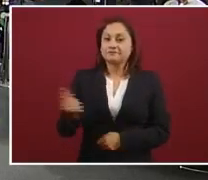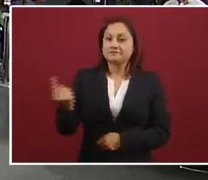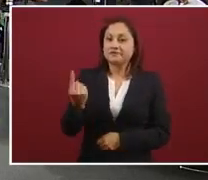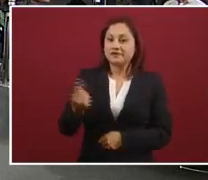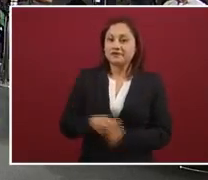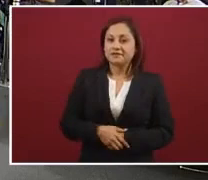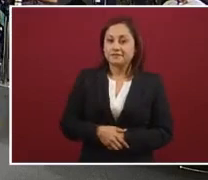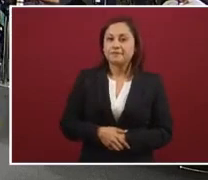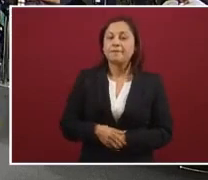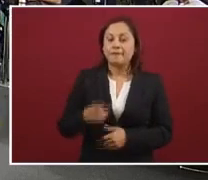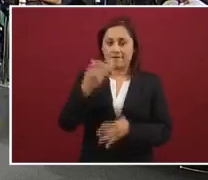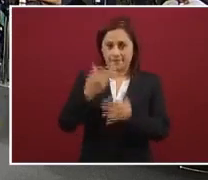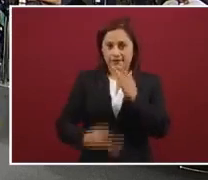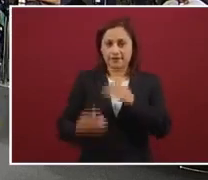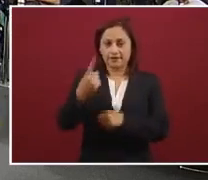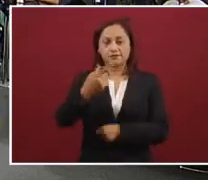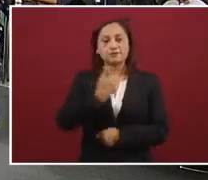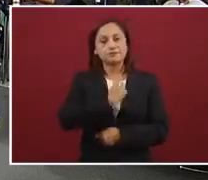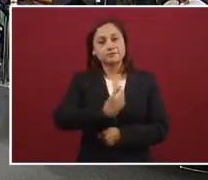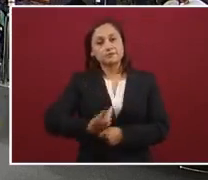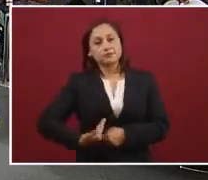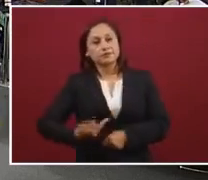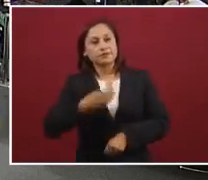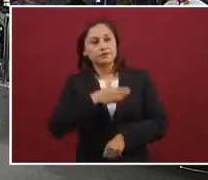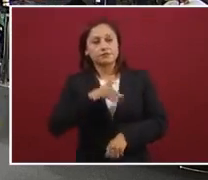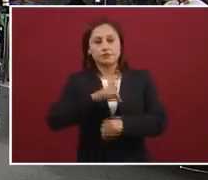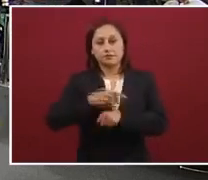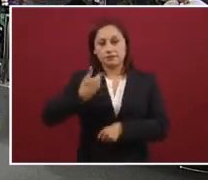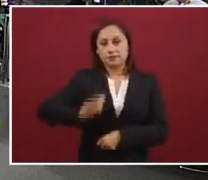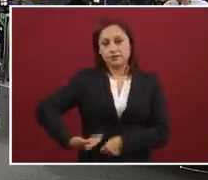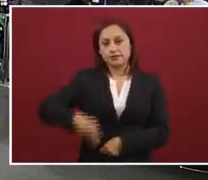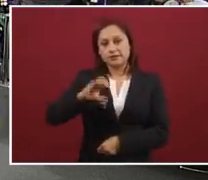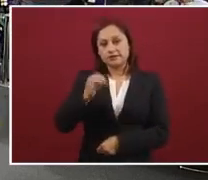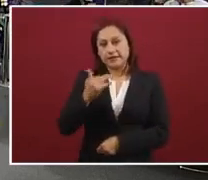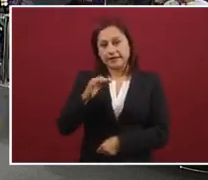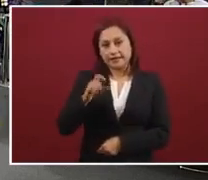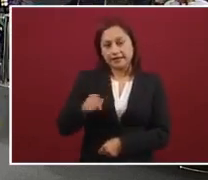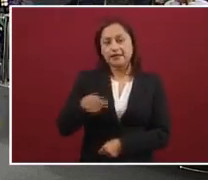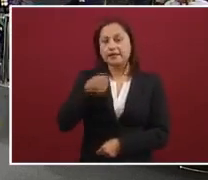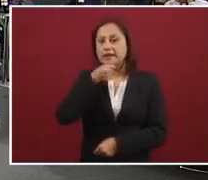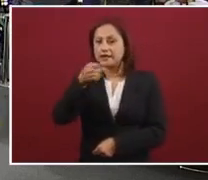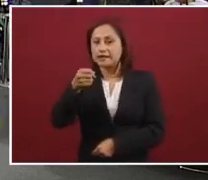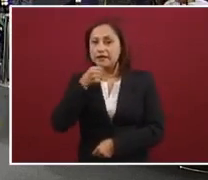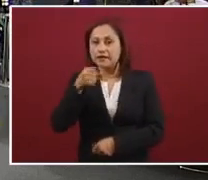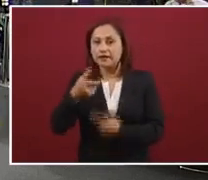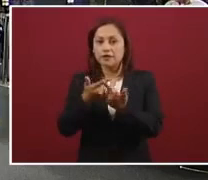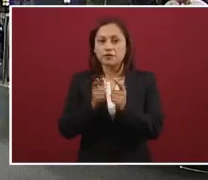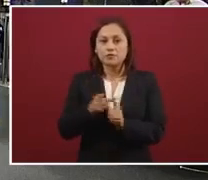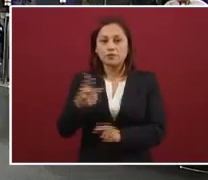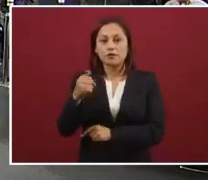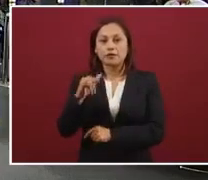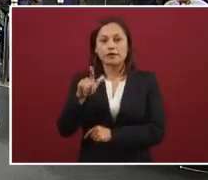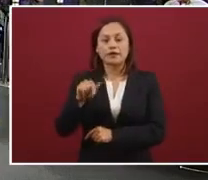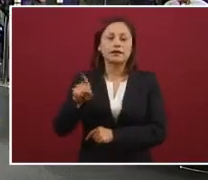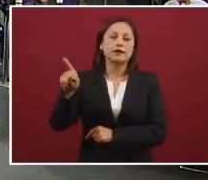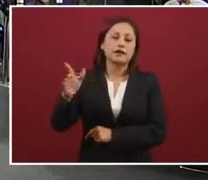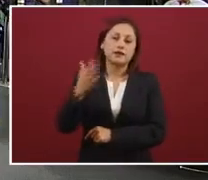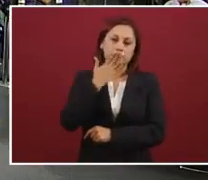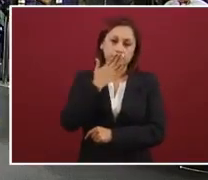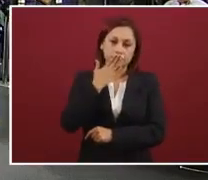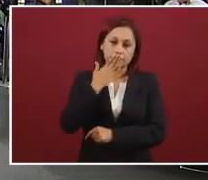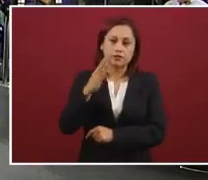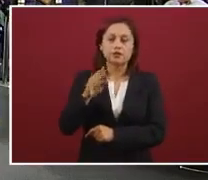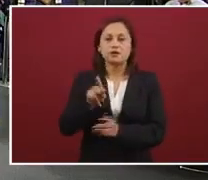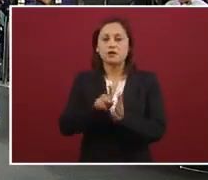Falta mujeres. Bueno. Presidente, buenos días. Shaila Rosagel, reportera de Grupo Gili, El Imparcial de Sonora, La Crónica